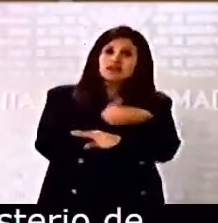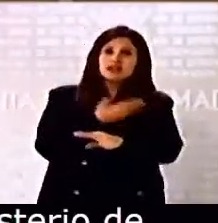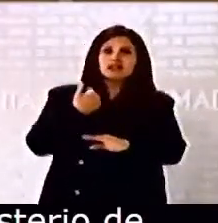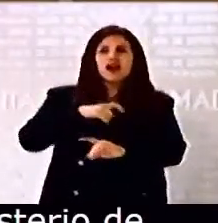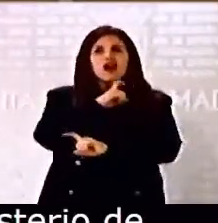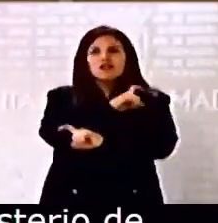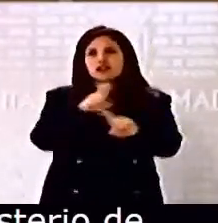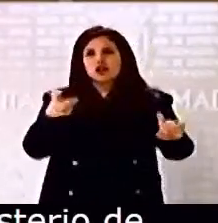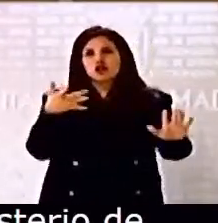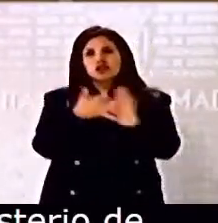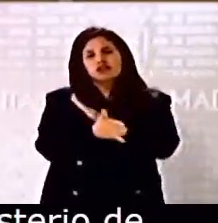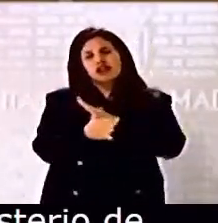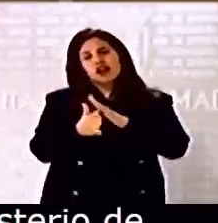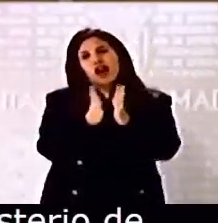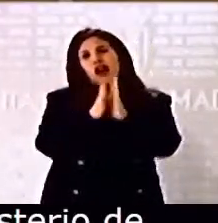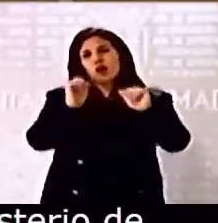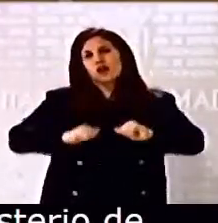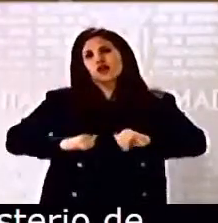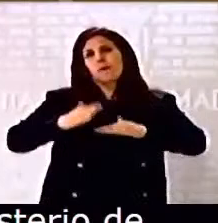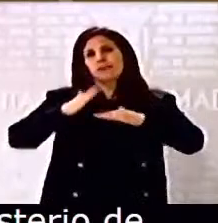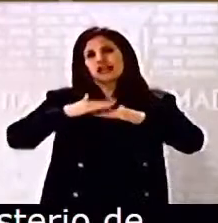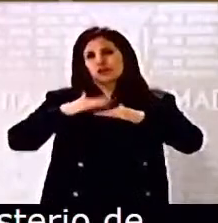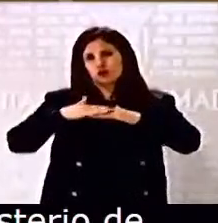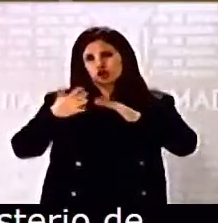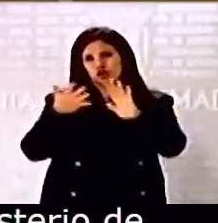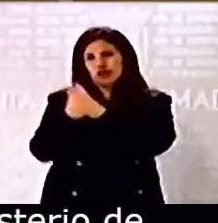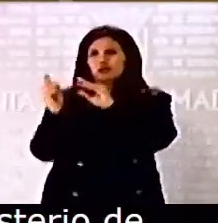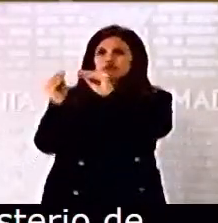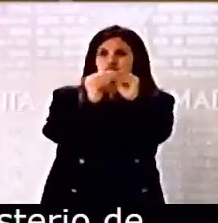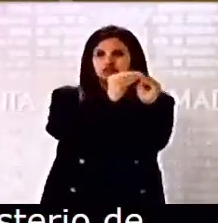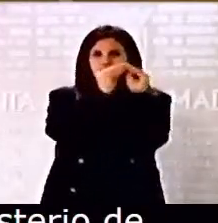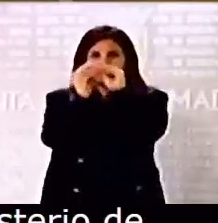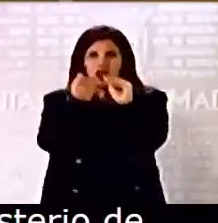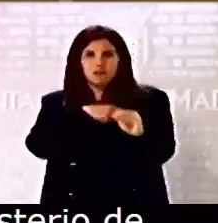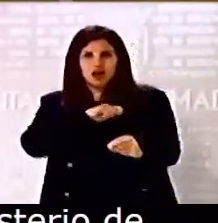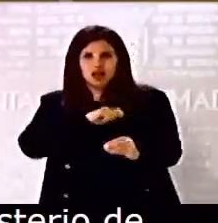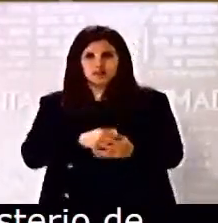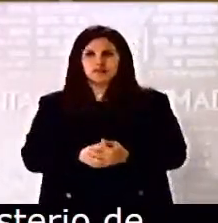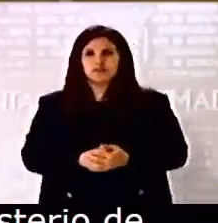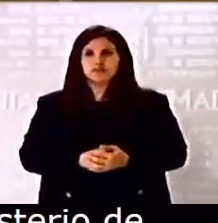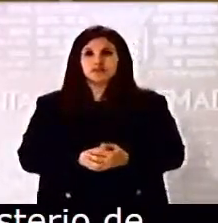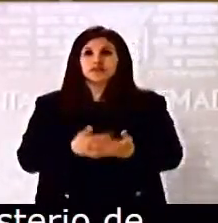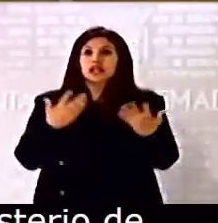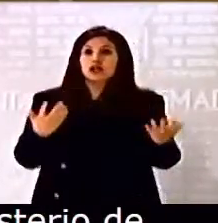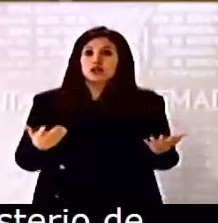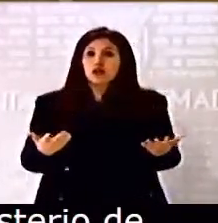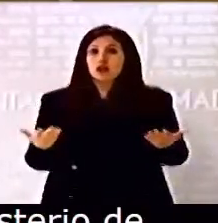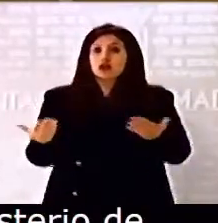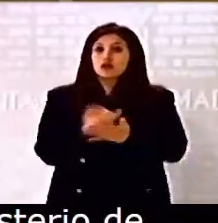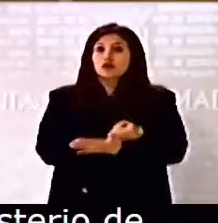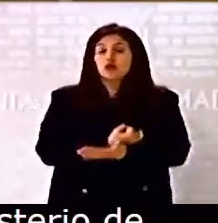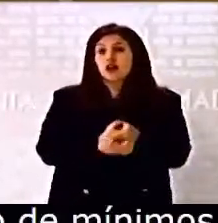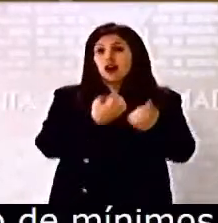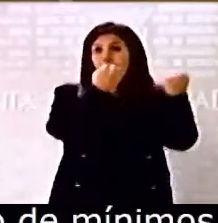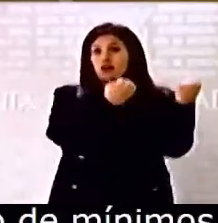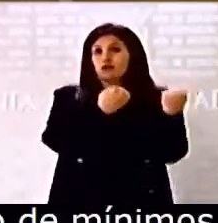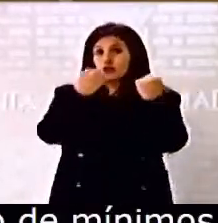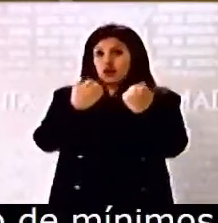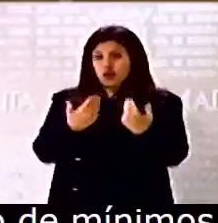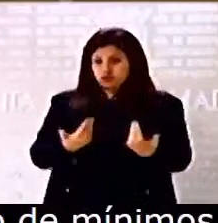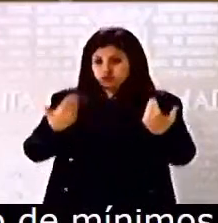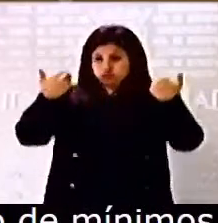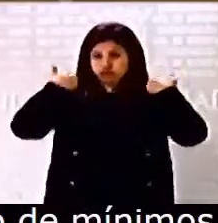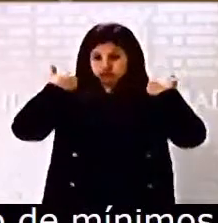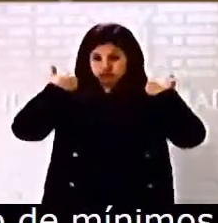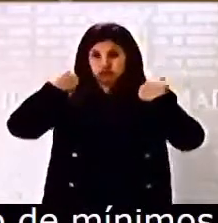mínimos, y las autoridades competentes delegadas de cada una de las comunidades autónomas tienen, en